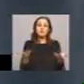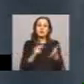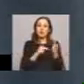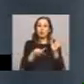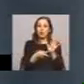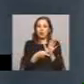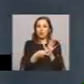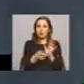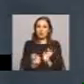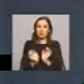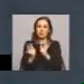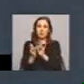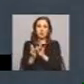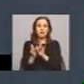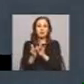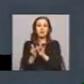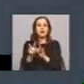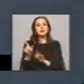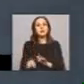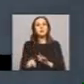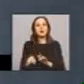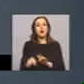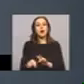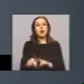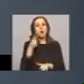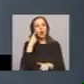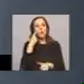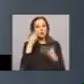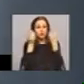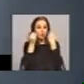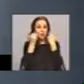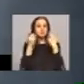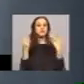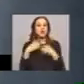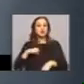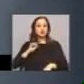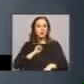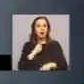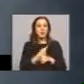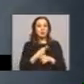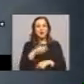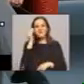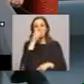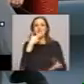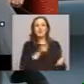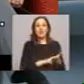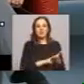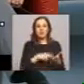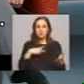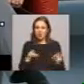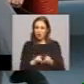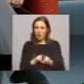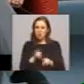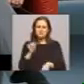el tema de Internet y el tema de contrastar las noticias. Y Trump es un mestre, ¿no? Claro, hay una cosa que se llama ahora posverdad, se llama. No sé si en Portugal se llama igual. Sí.